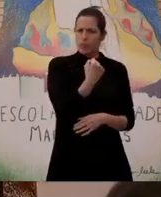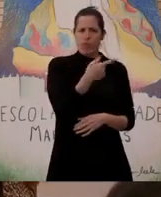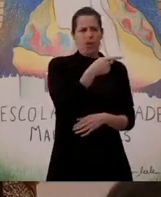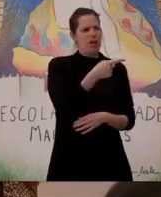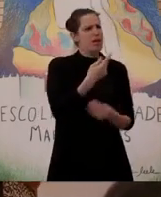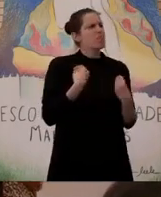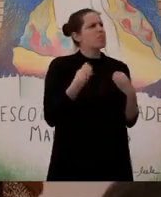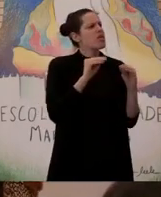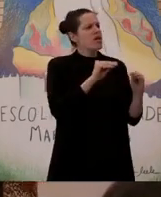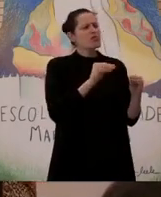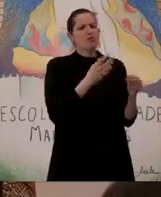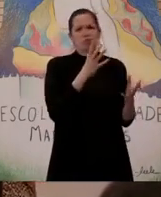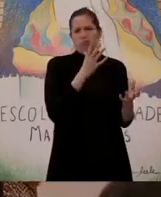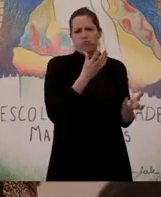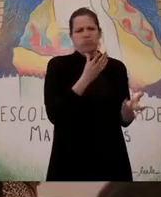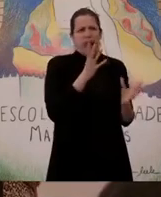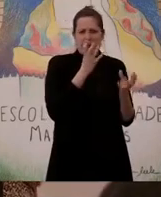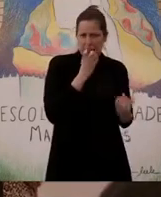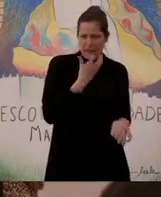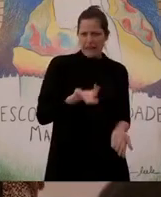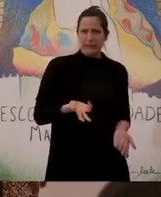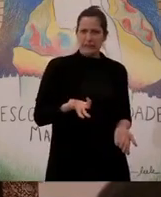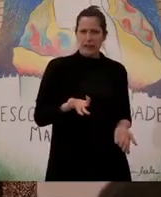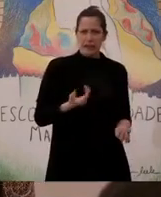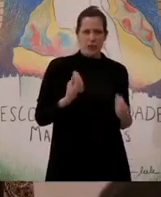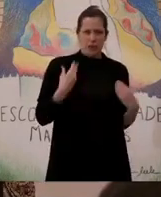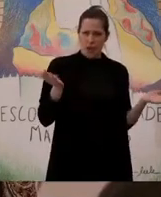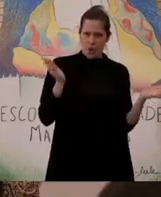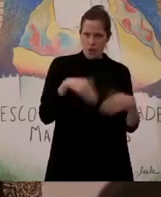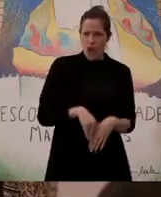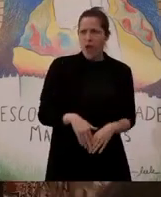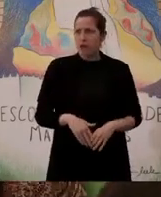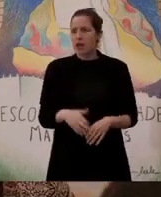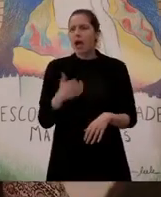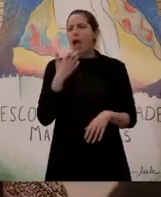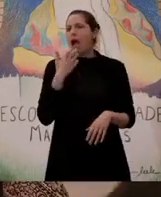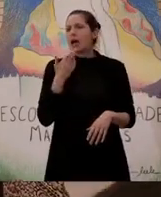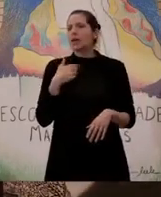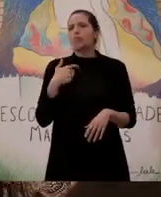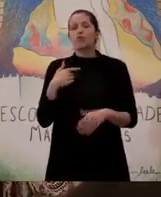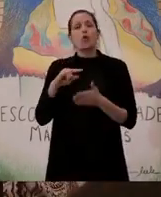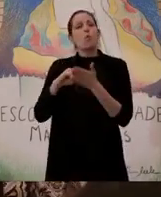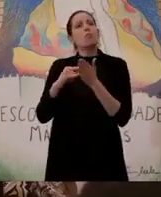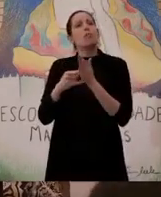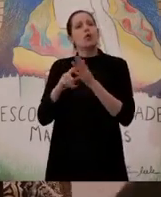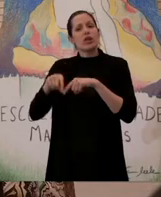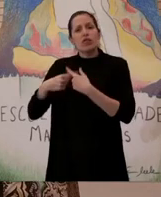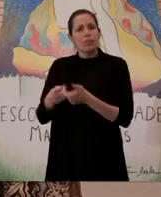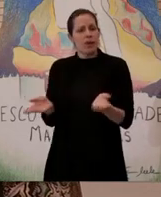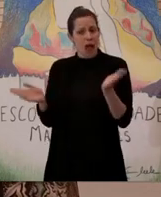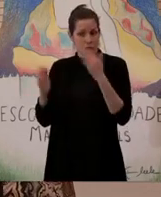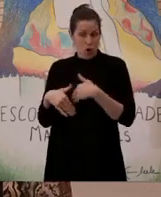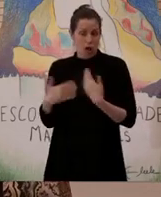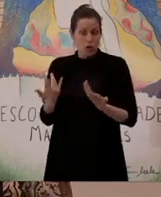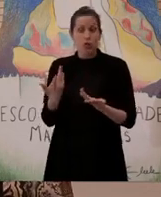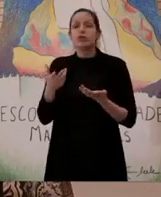a su vida empecé acaba ahí y tú puedes ir a piscina a quedar con amigas a tomar por ejemplo que no no tenía un proyecto ir a piscina ir